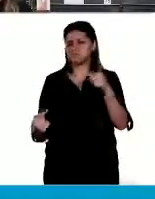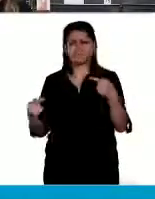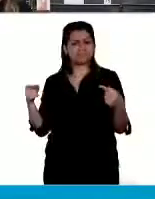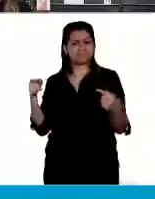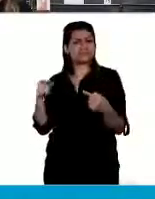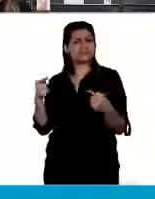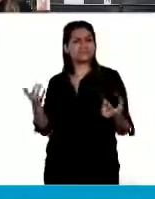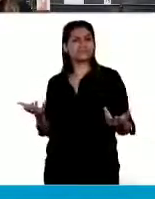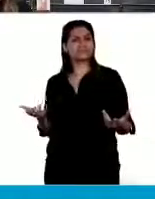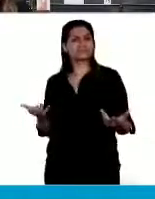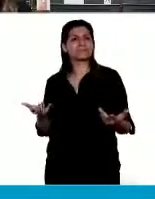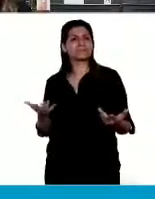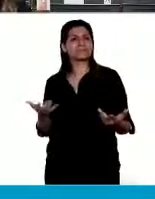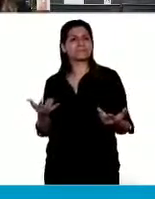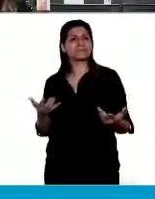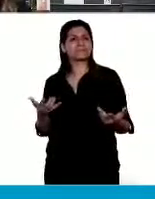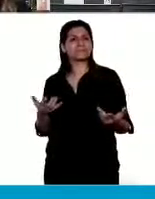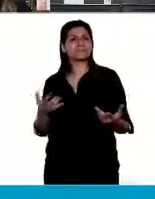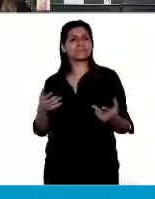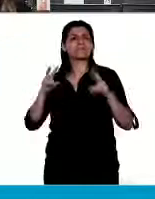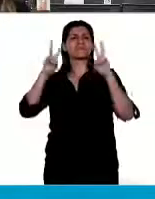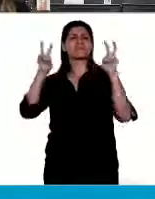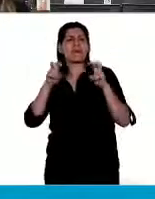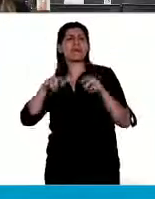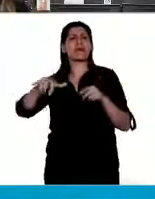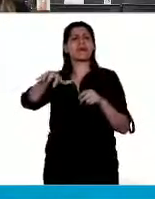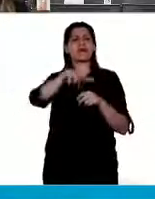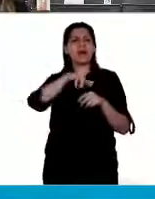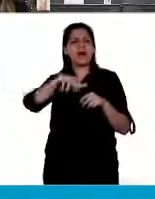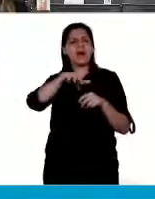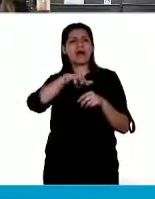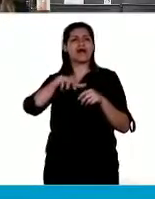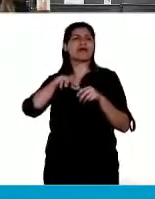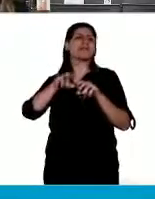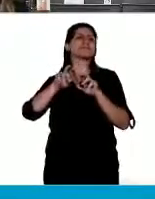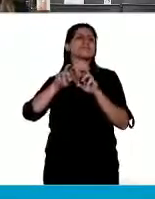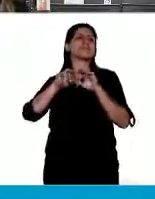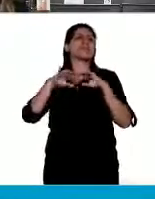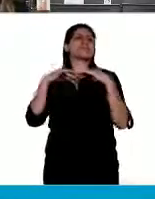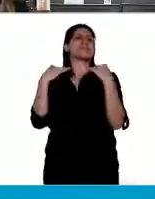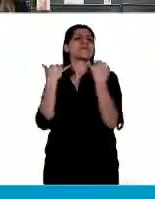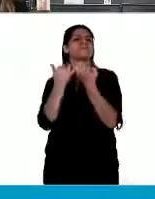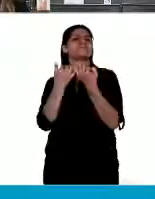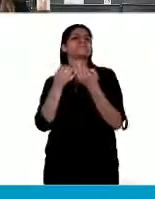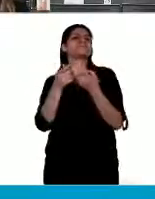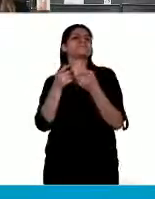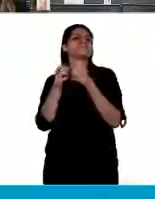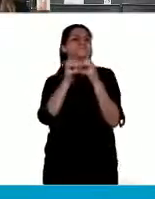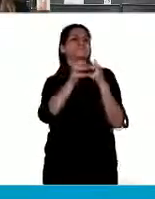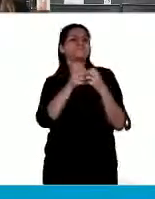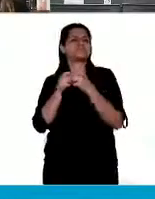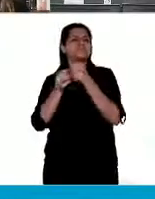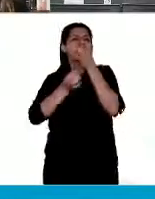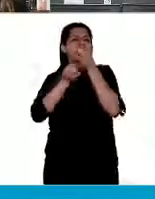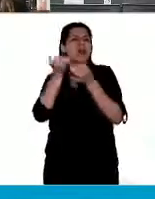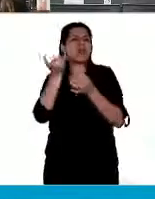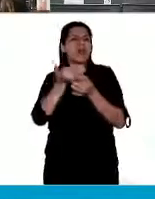no lo decimos en el marco de esta Cámara, donde hay debate, donde hay discusión, donde hay diálogo. Lo decimos en el